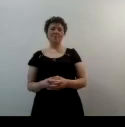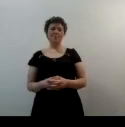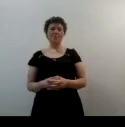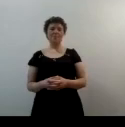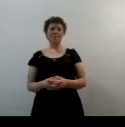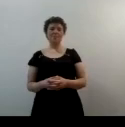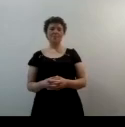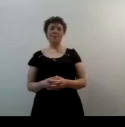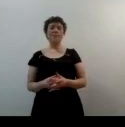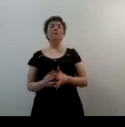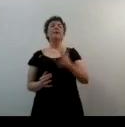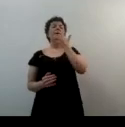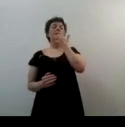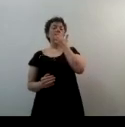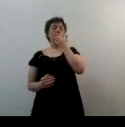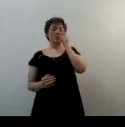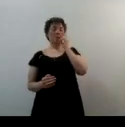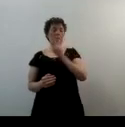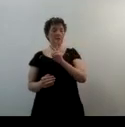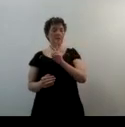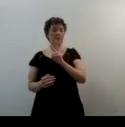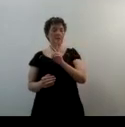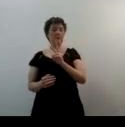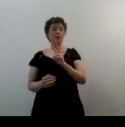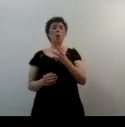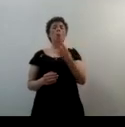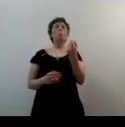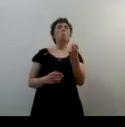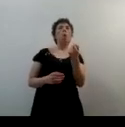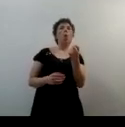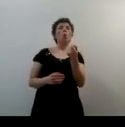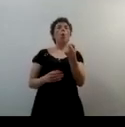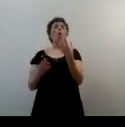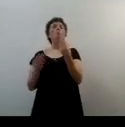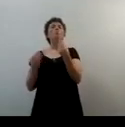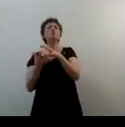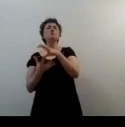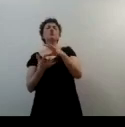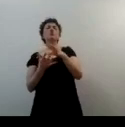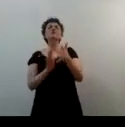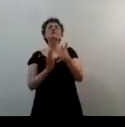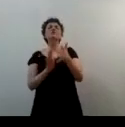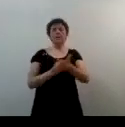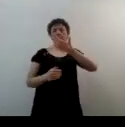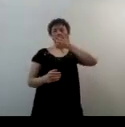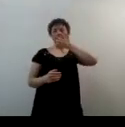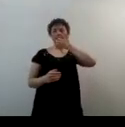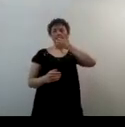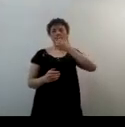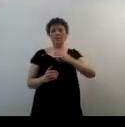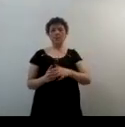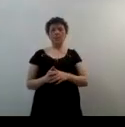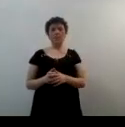Y, por ejemplo, para que veáis una referencia de qué es poco y qué es mucho, pues, por ejemplo, esto es poco, o sea, es